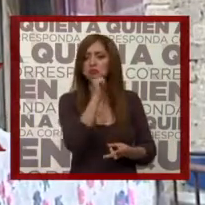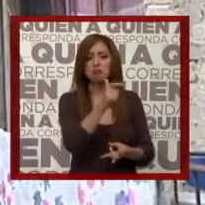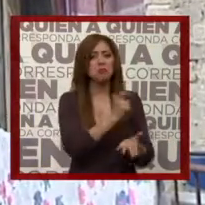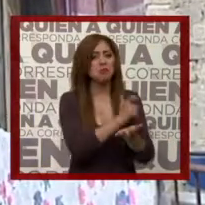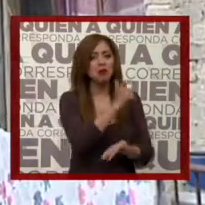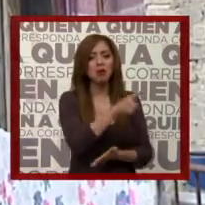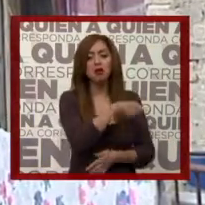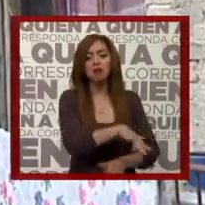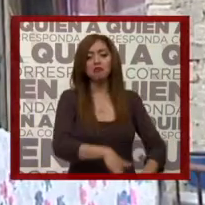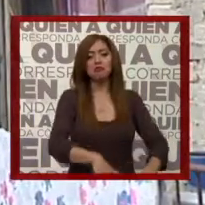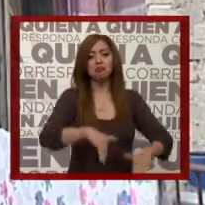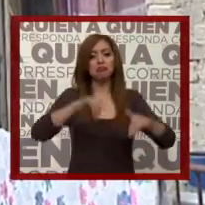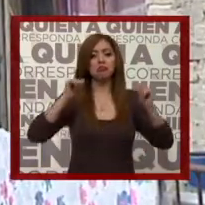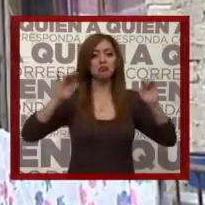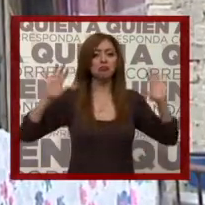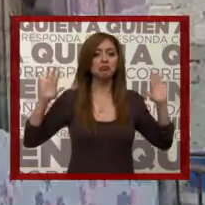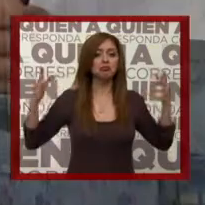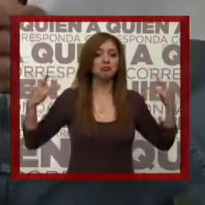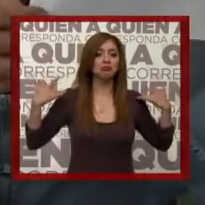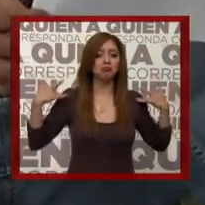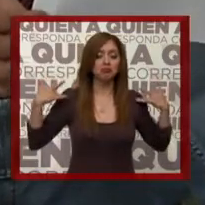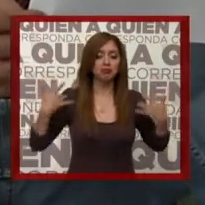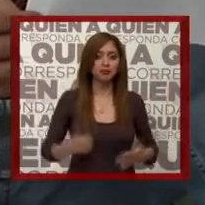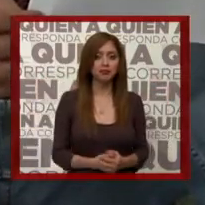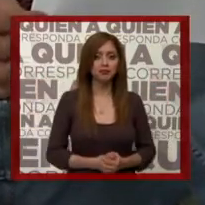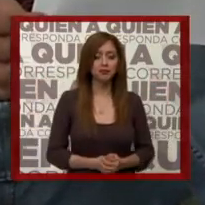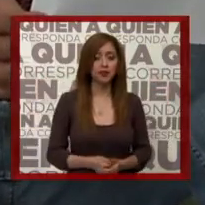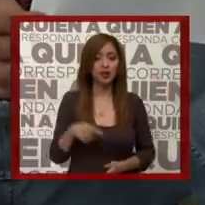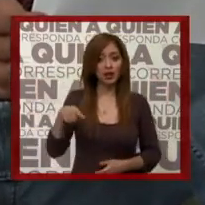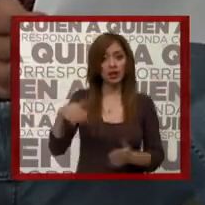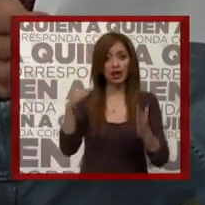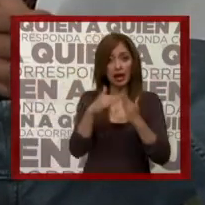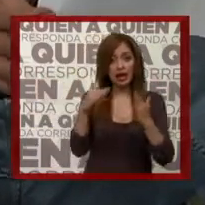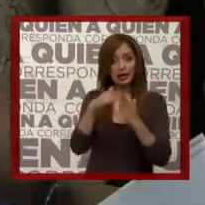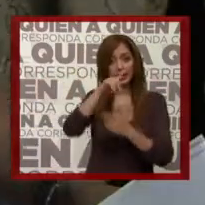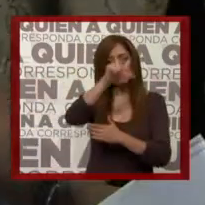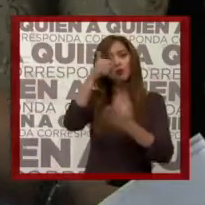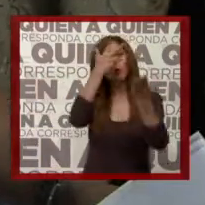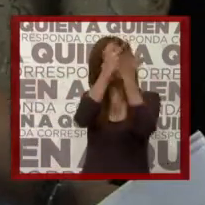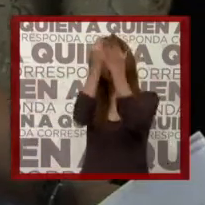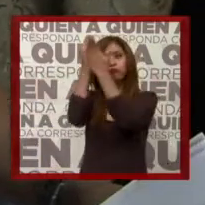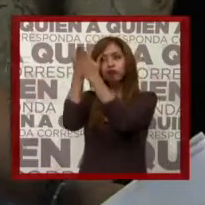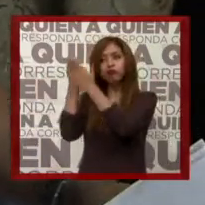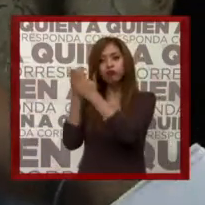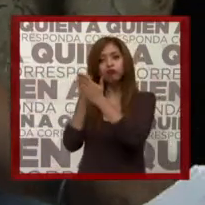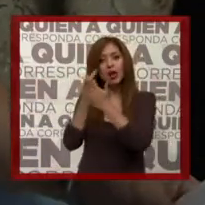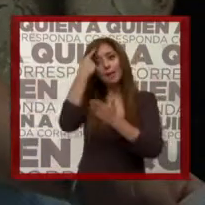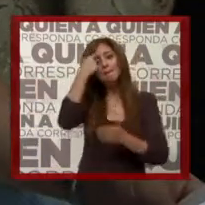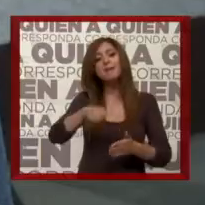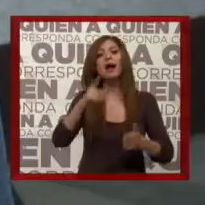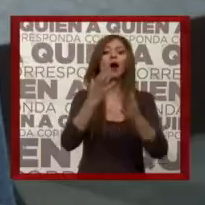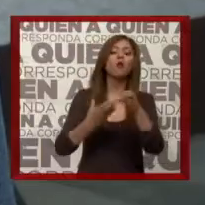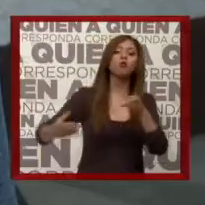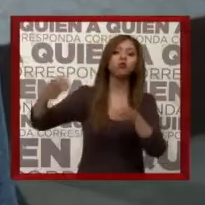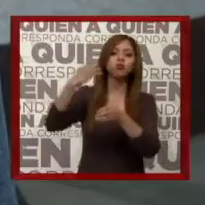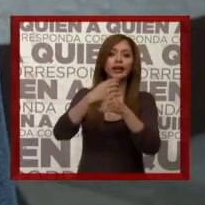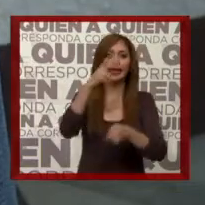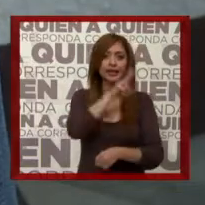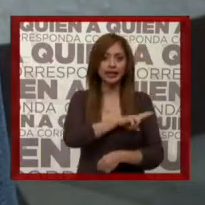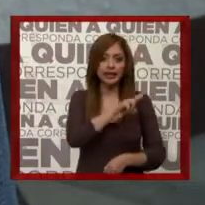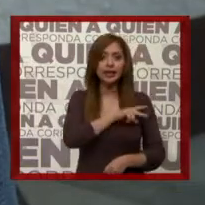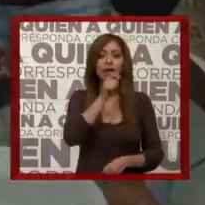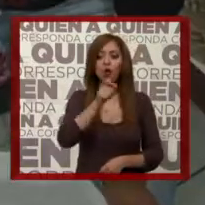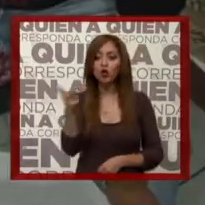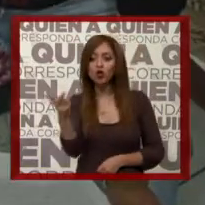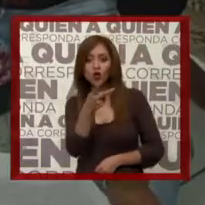se desentendió completamente de la casa. A la casa le hacen remodelaciones con el fin de rentar parte de ella y son dos hermanas